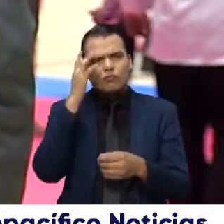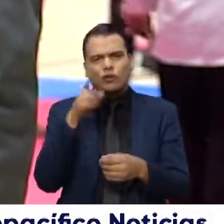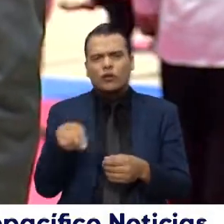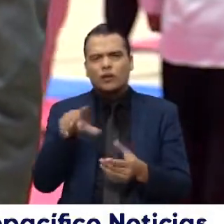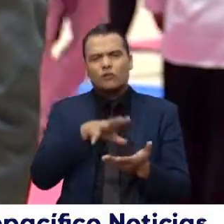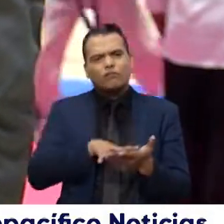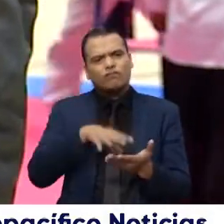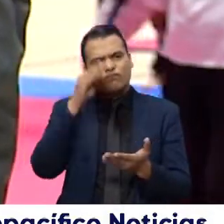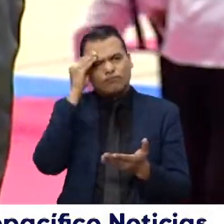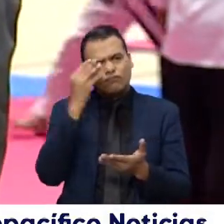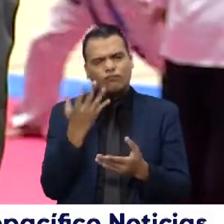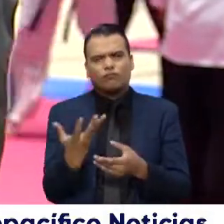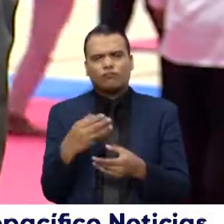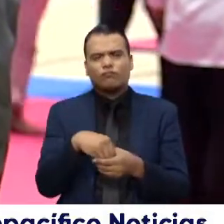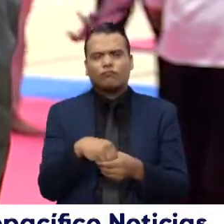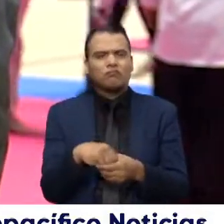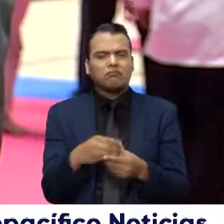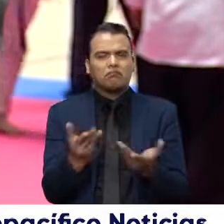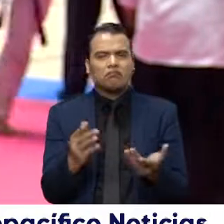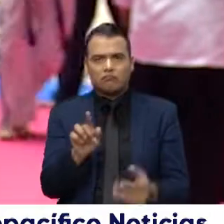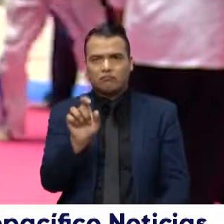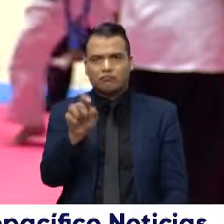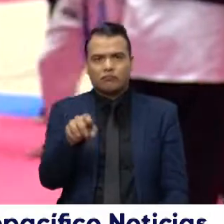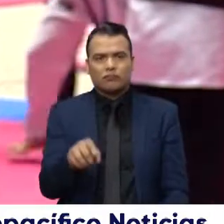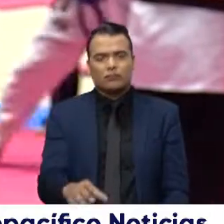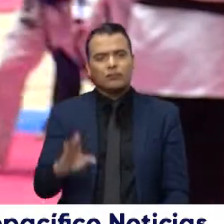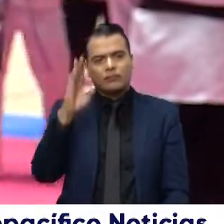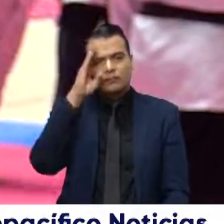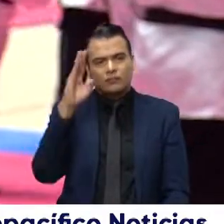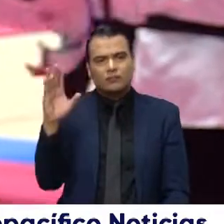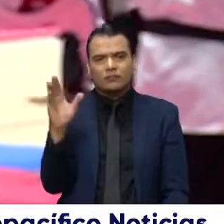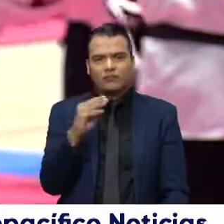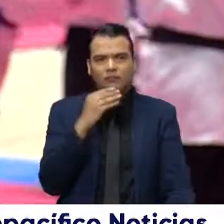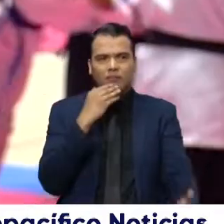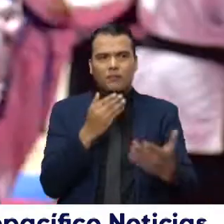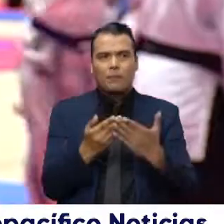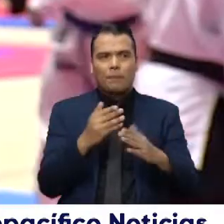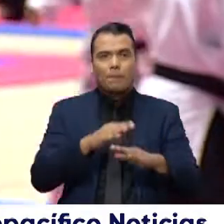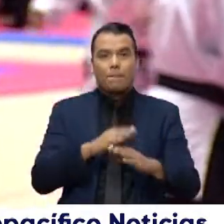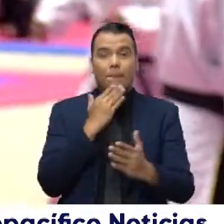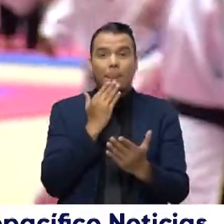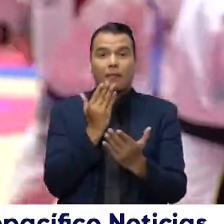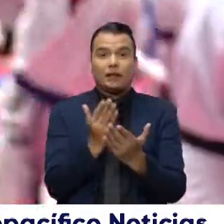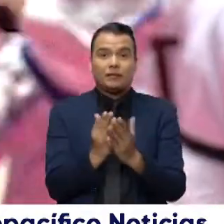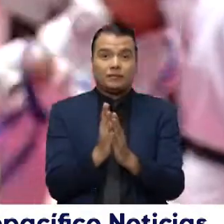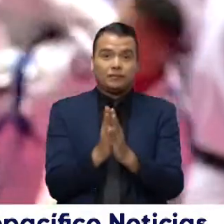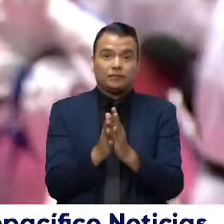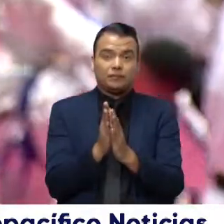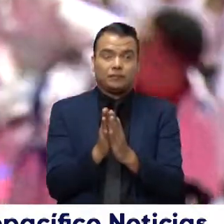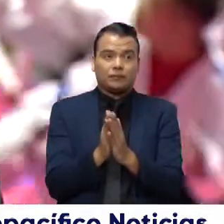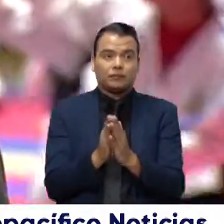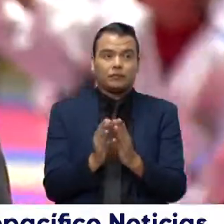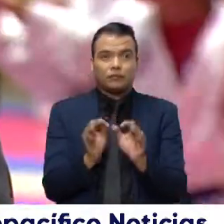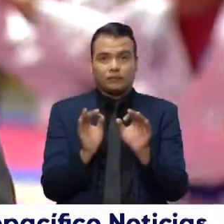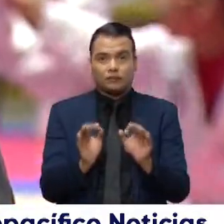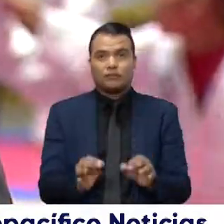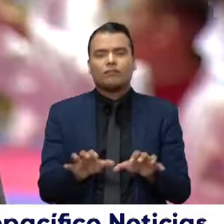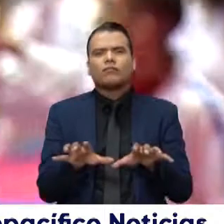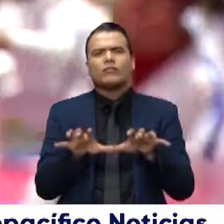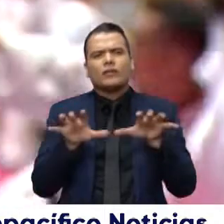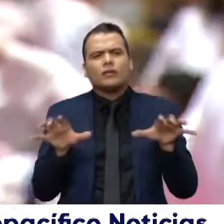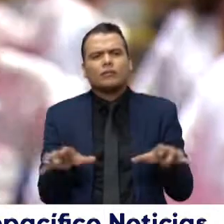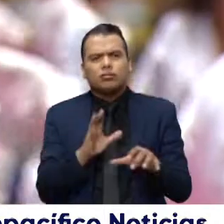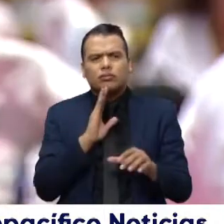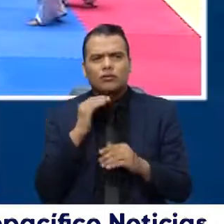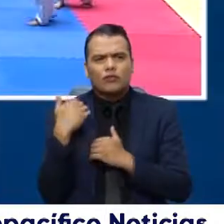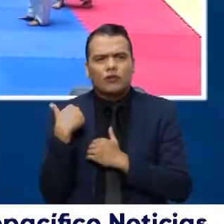aprender los deportistas en este espacio? Buenas tardes, Marcela, muchas gracias. Prácticamente el campamento está organizado por